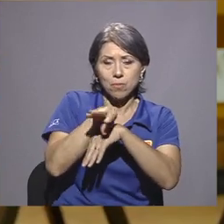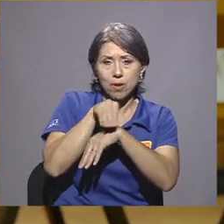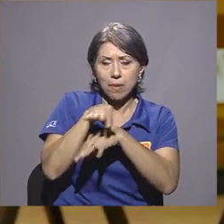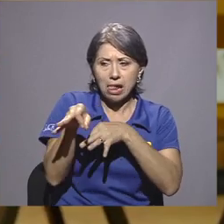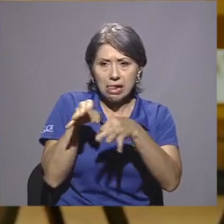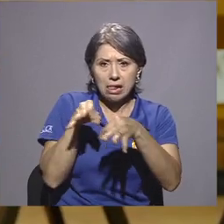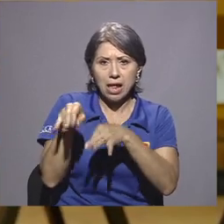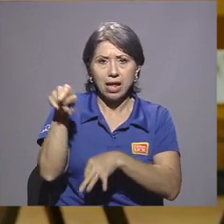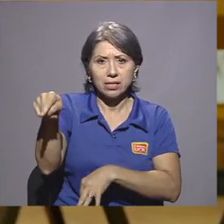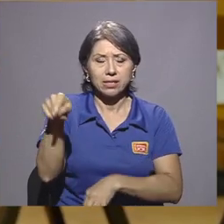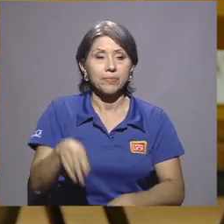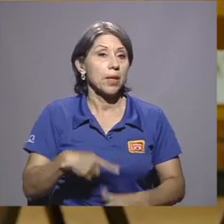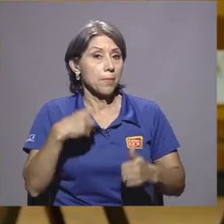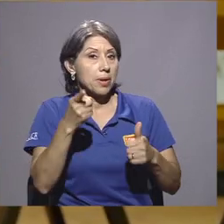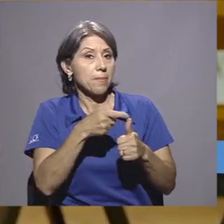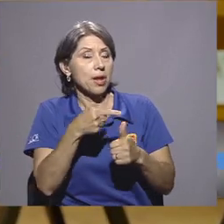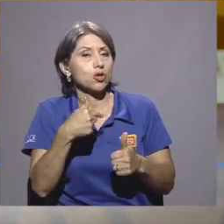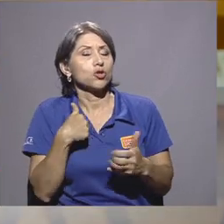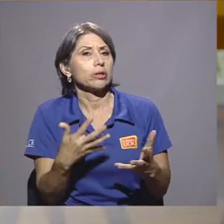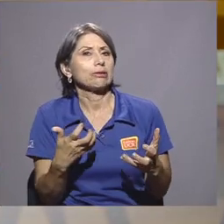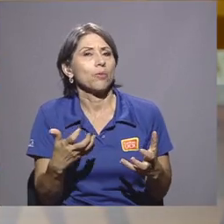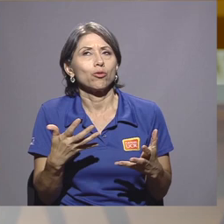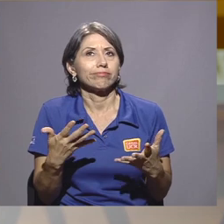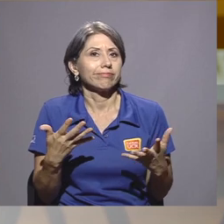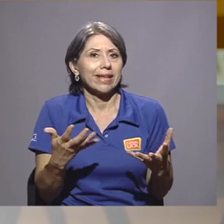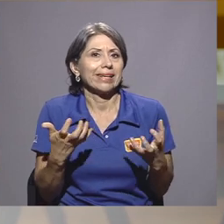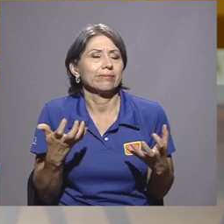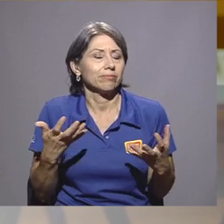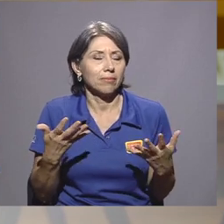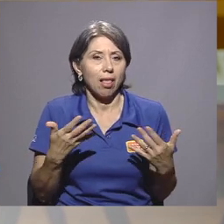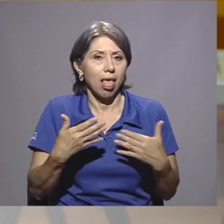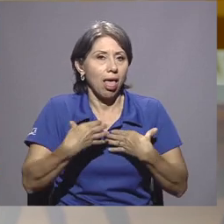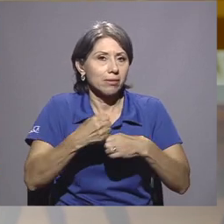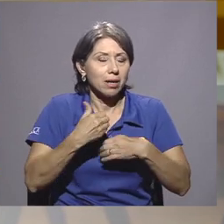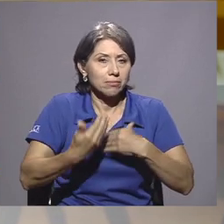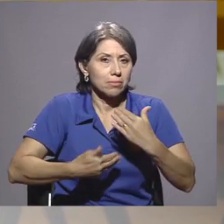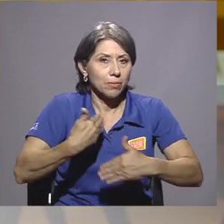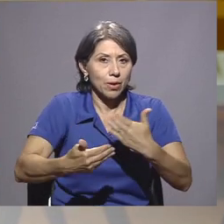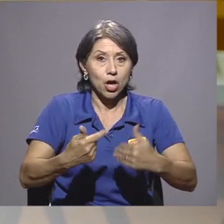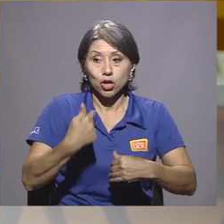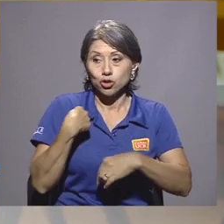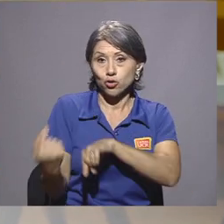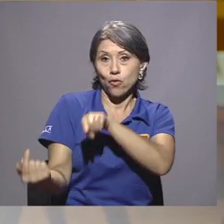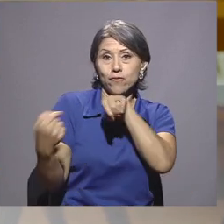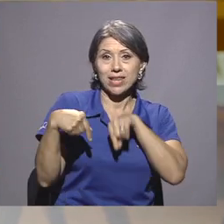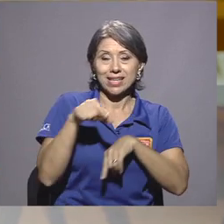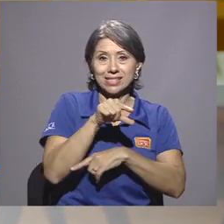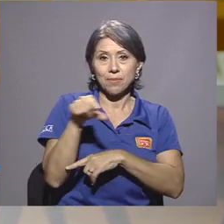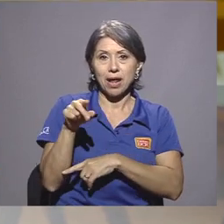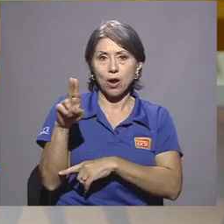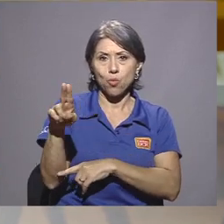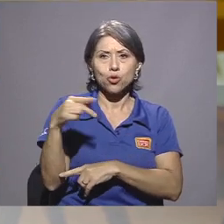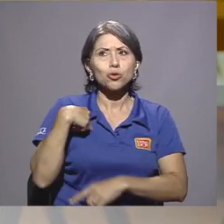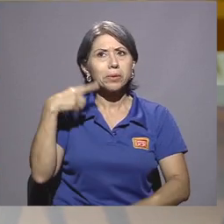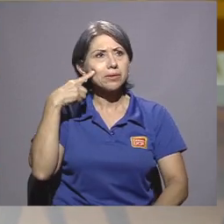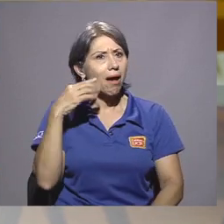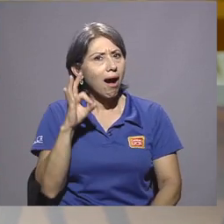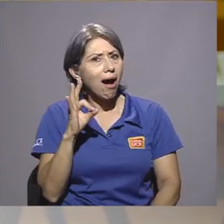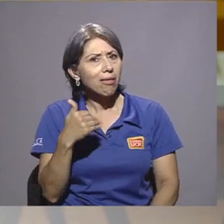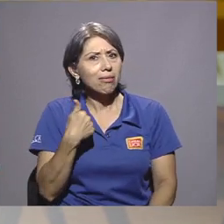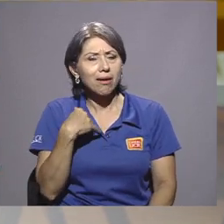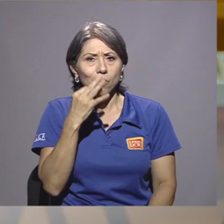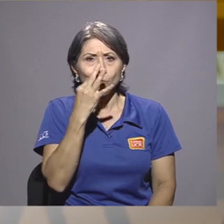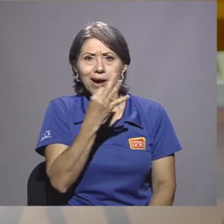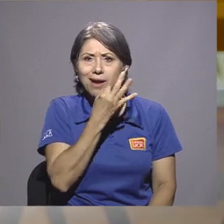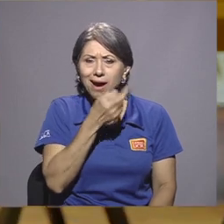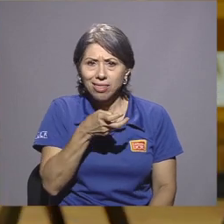Primeramente fue como un impulso, la verdad que vine en Semana U y me gustó la idea como de tener una granja y demás.